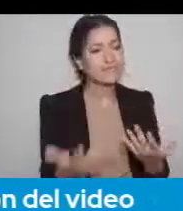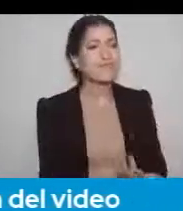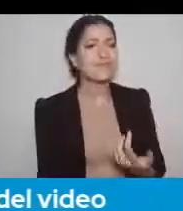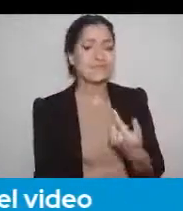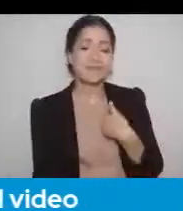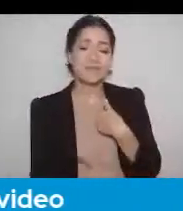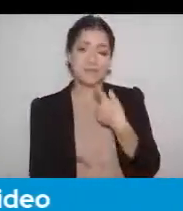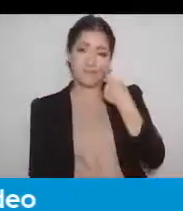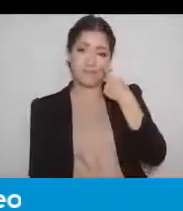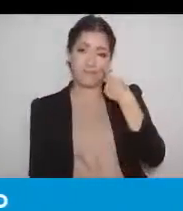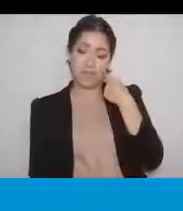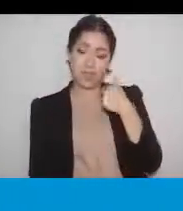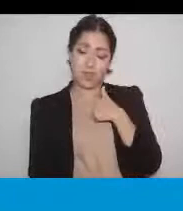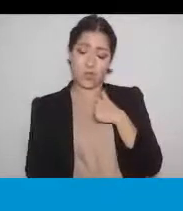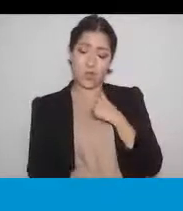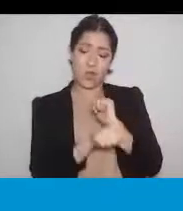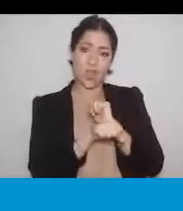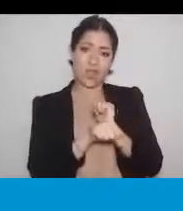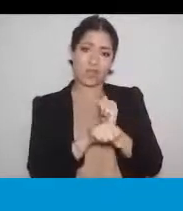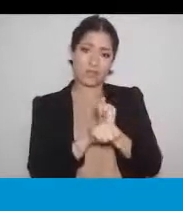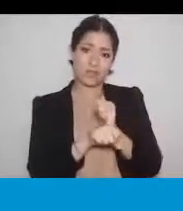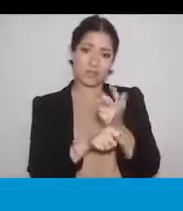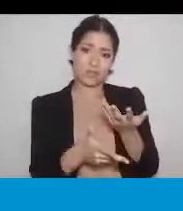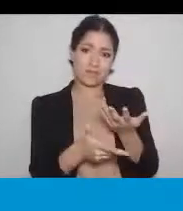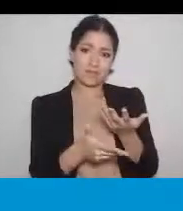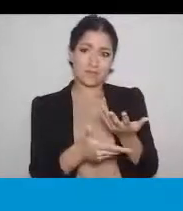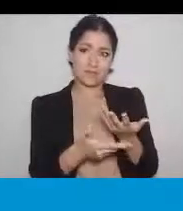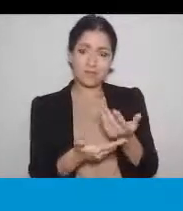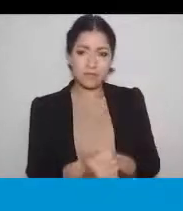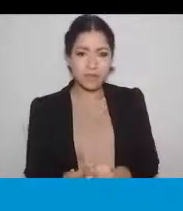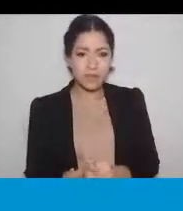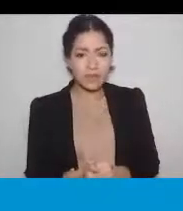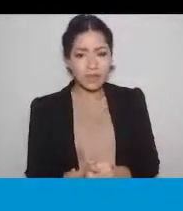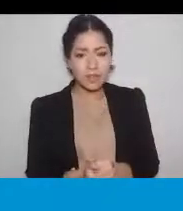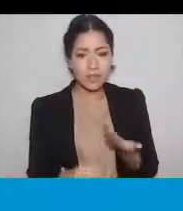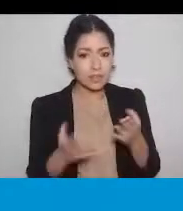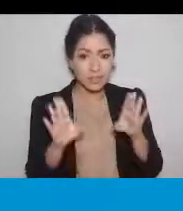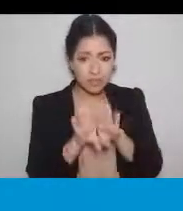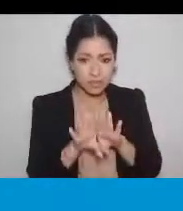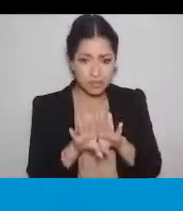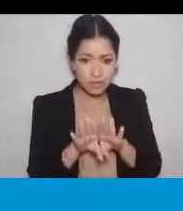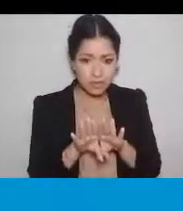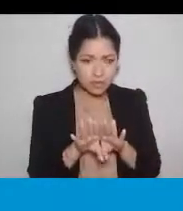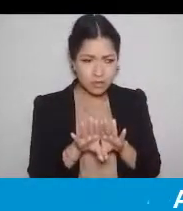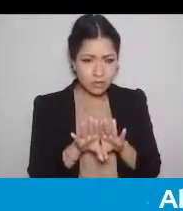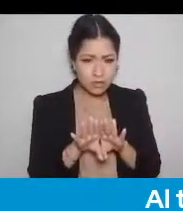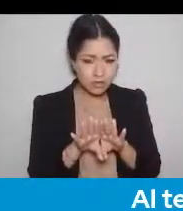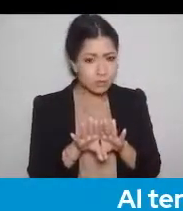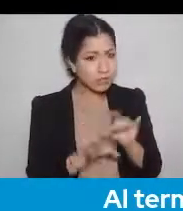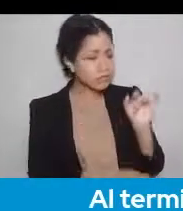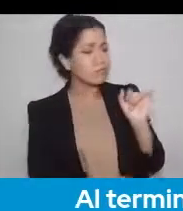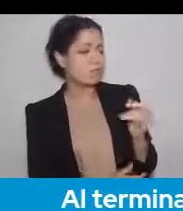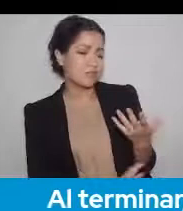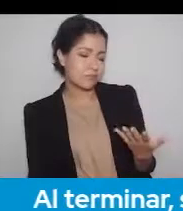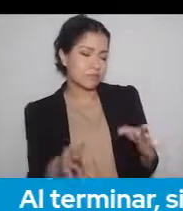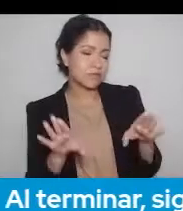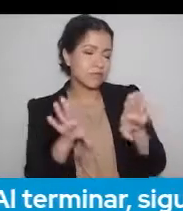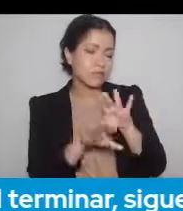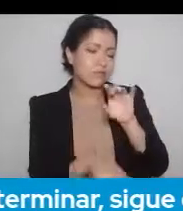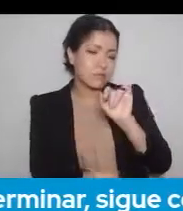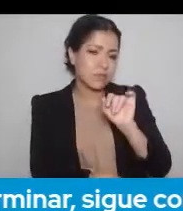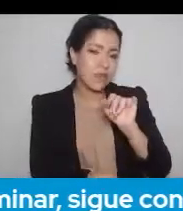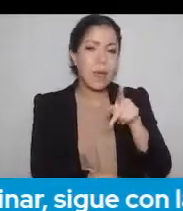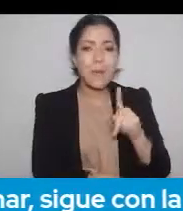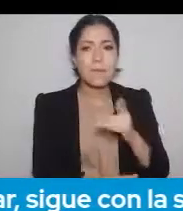¿No estamos encerrados? Sí. Sí, estamos encerrados, pero Julio me dio las llaves.